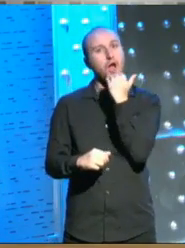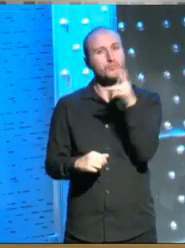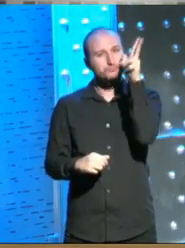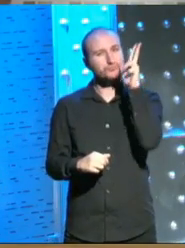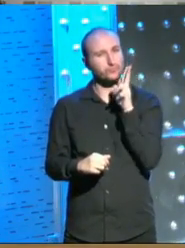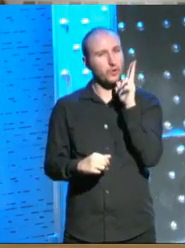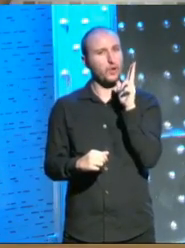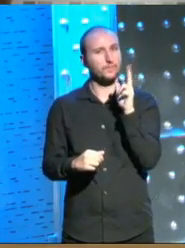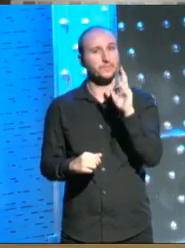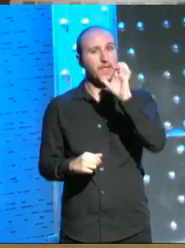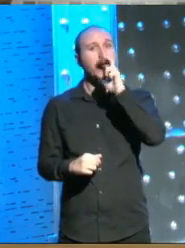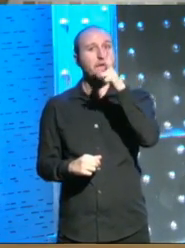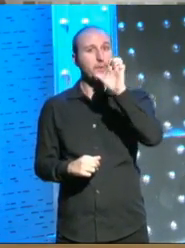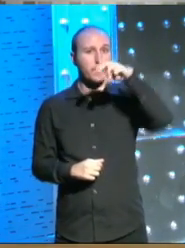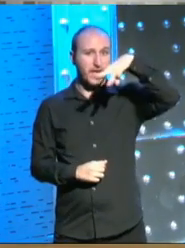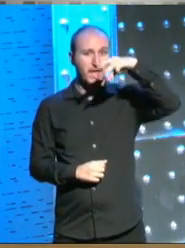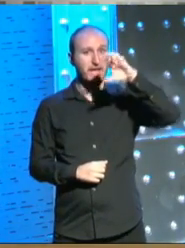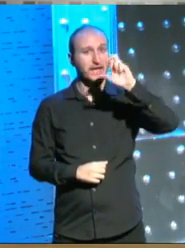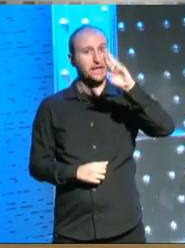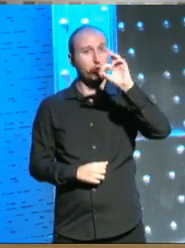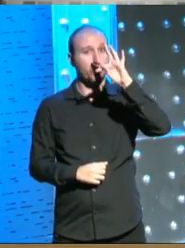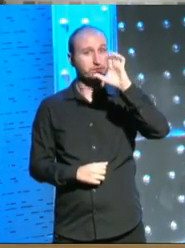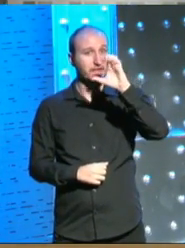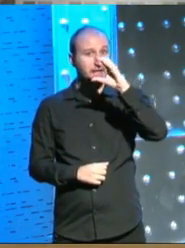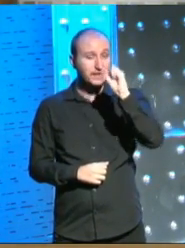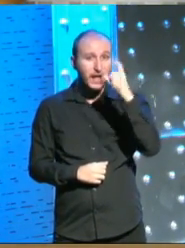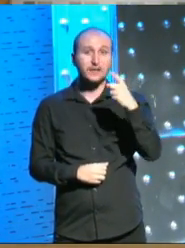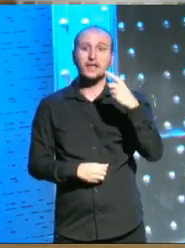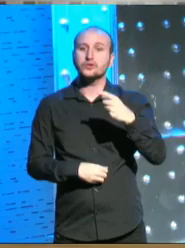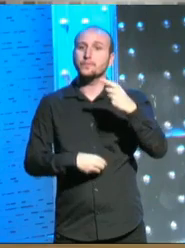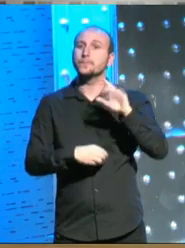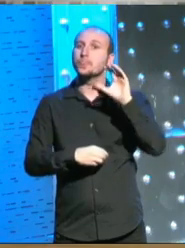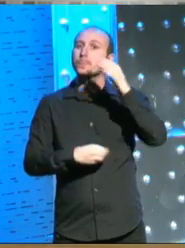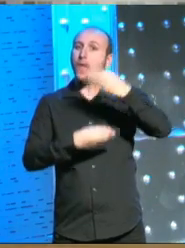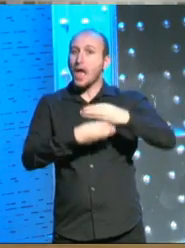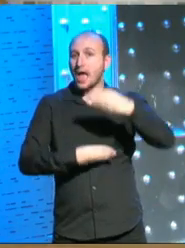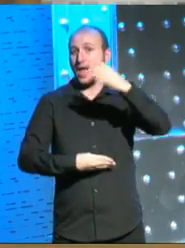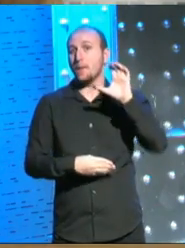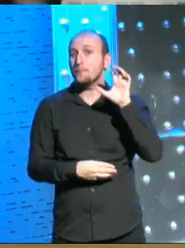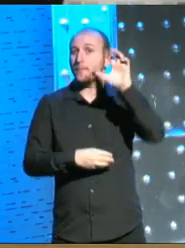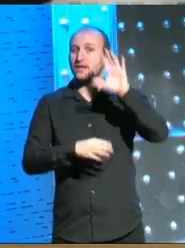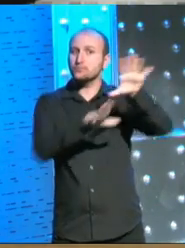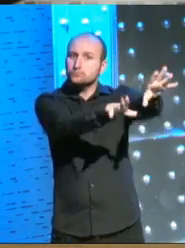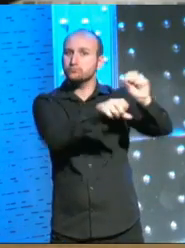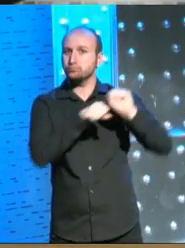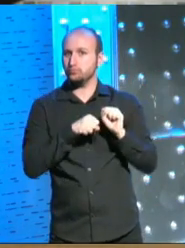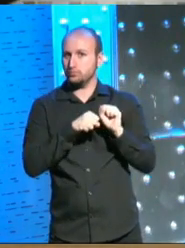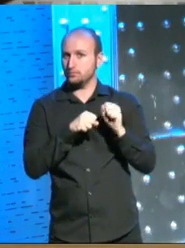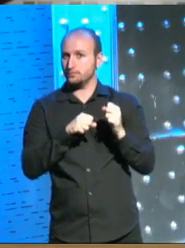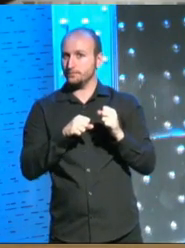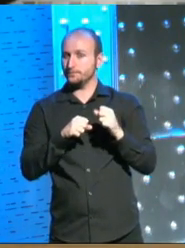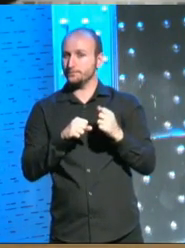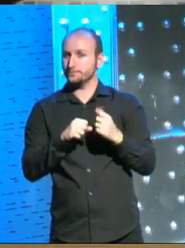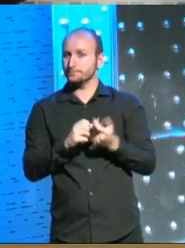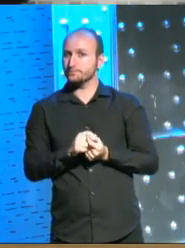biblioteca del año 7, que compré en París, que es una de promoción del film color Lumière. Aquí lo